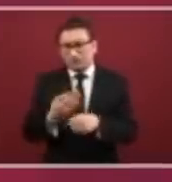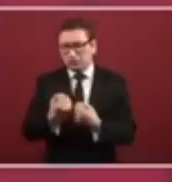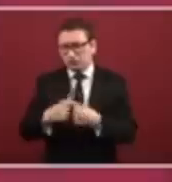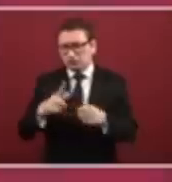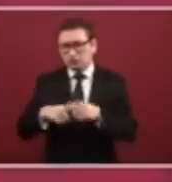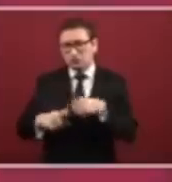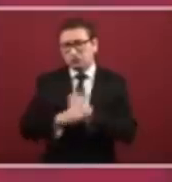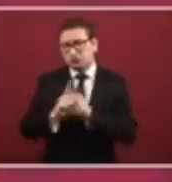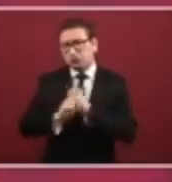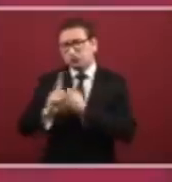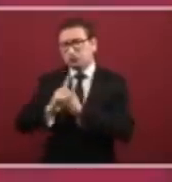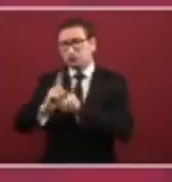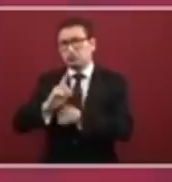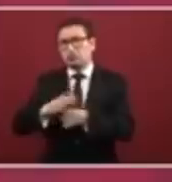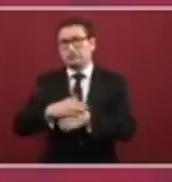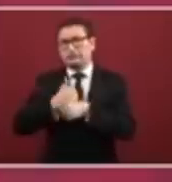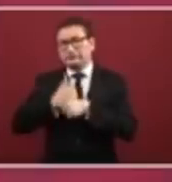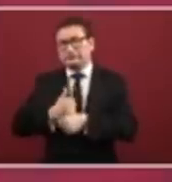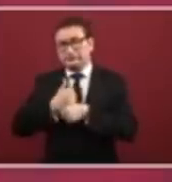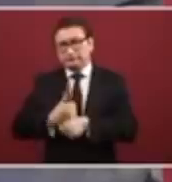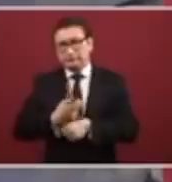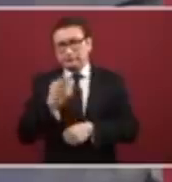padeciendo.